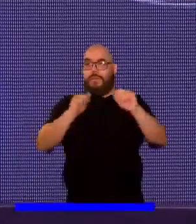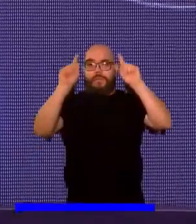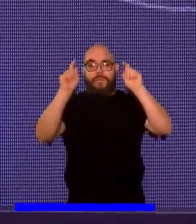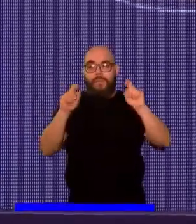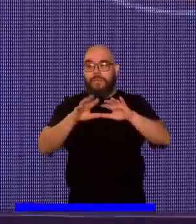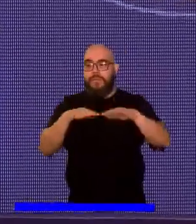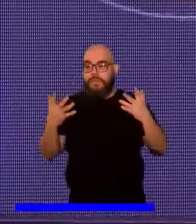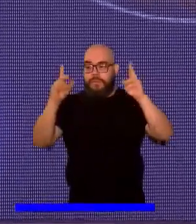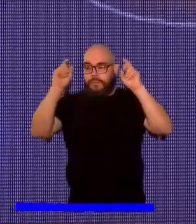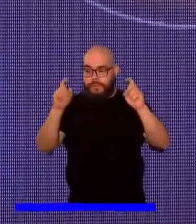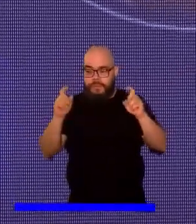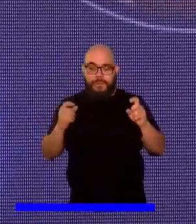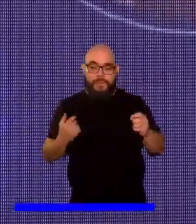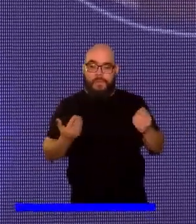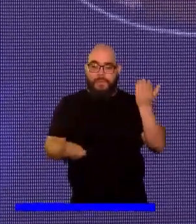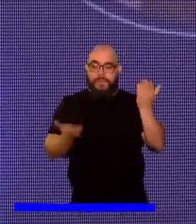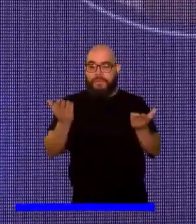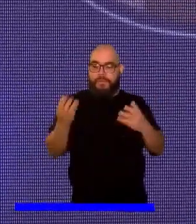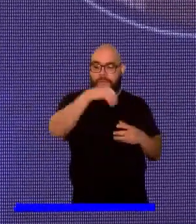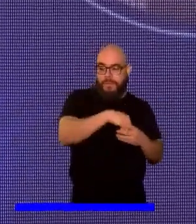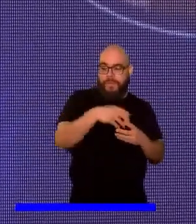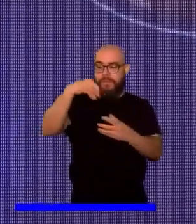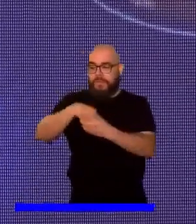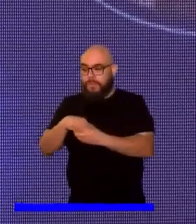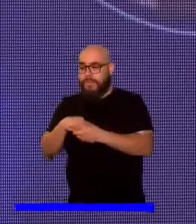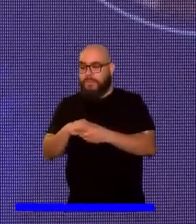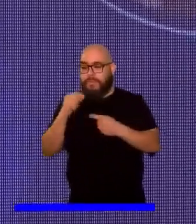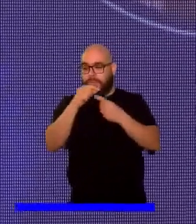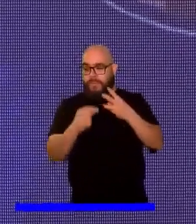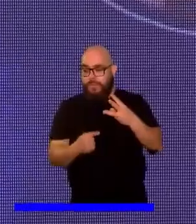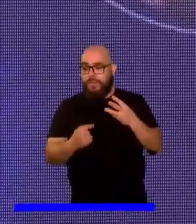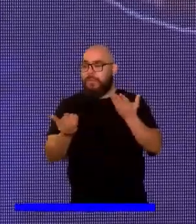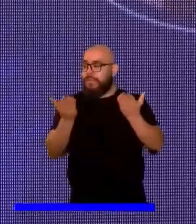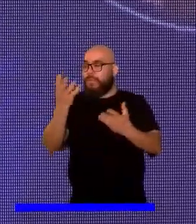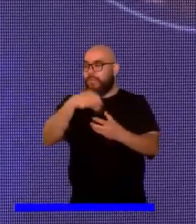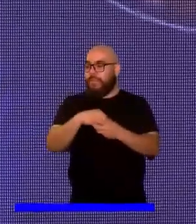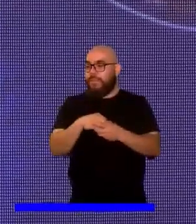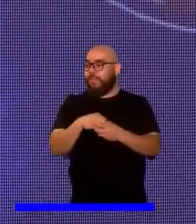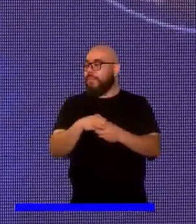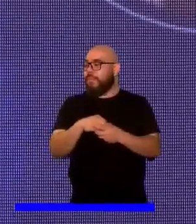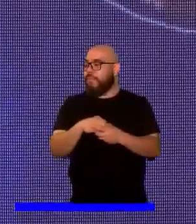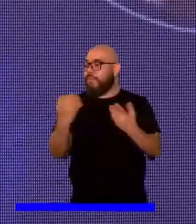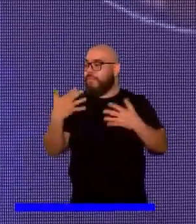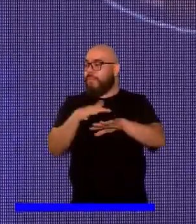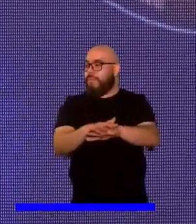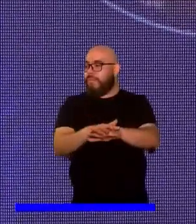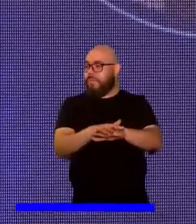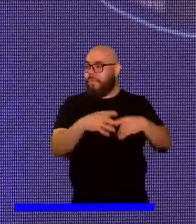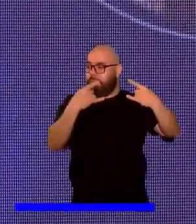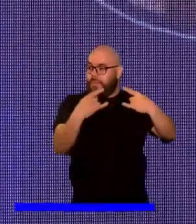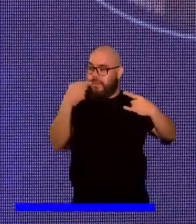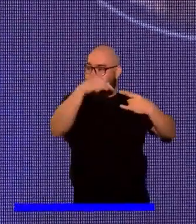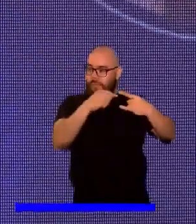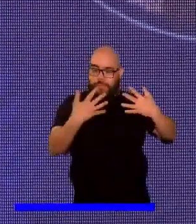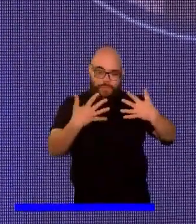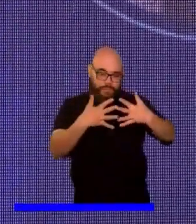cómo enfocar entre los diferentes pesos que había en los, llamémoslo, parámetros de la red, cómo se relacionaban entre ellos. Y eso fue